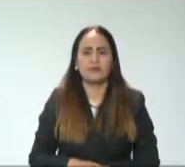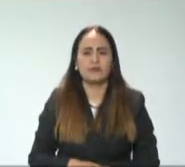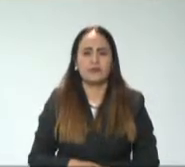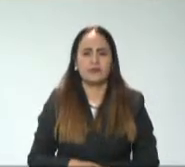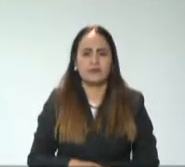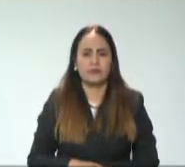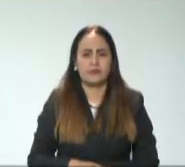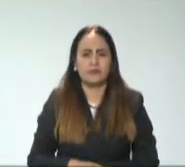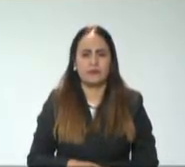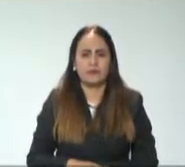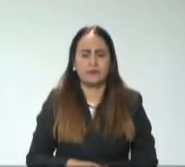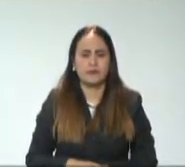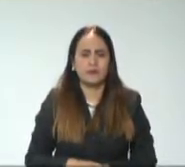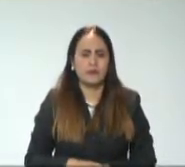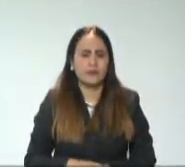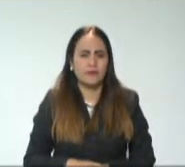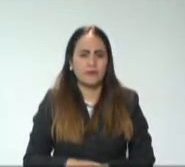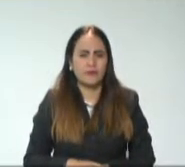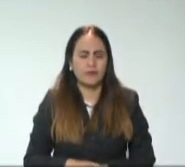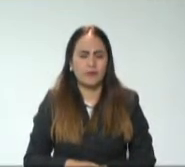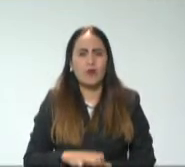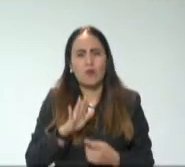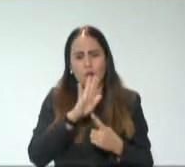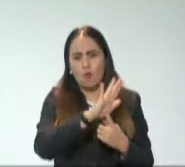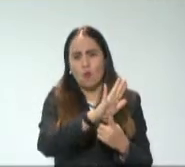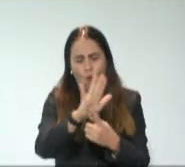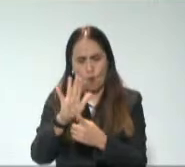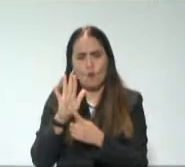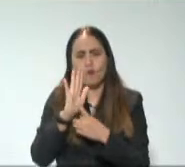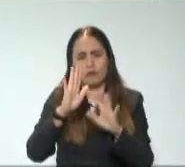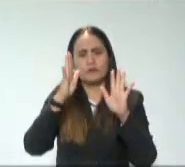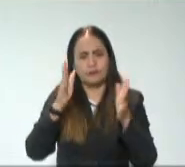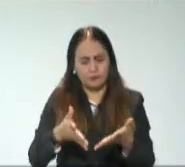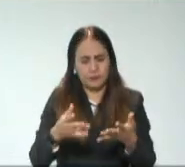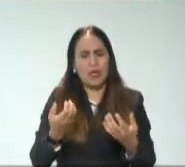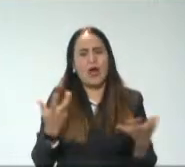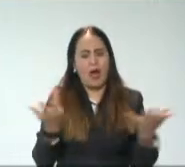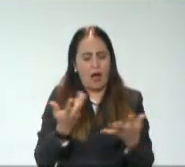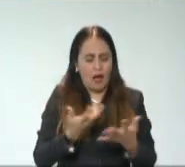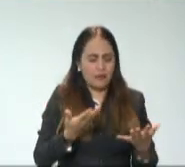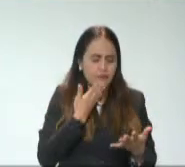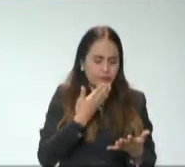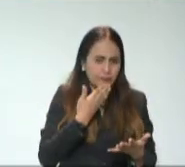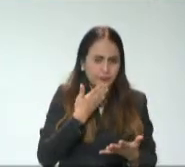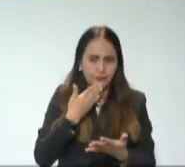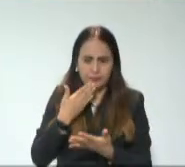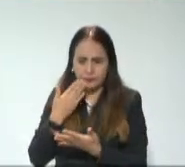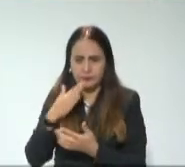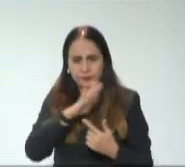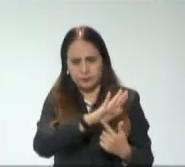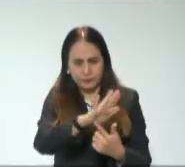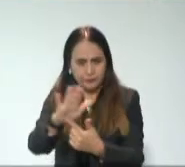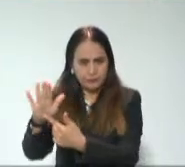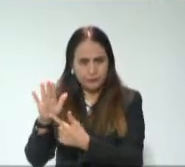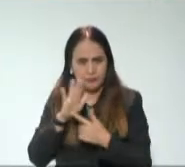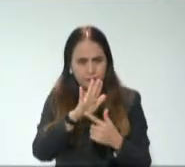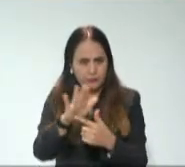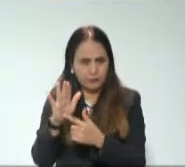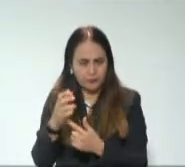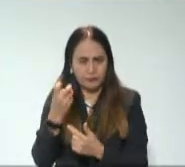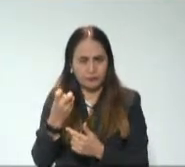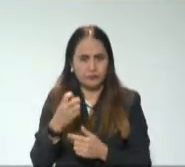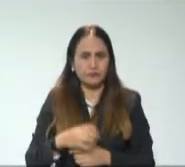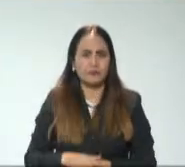eh donde se van a a mostrar no todas las las buenas prácticas que se han puesto marcha en en la